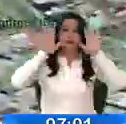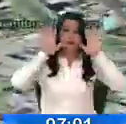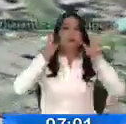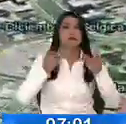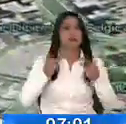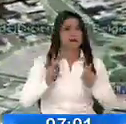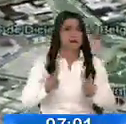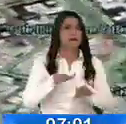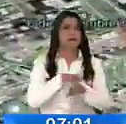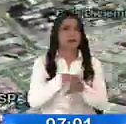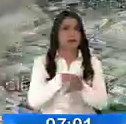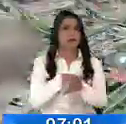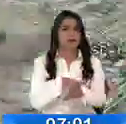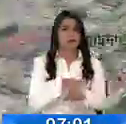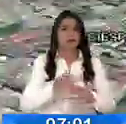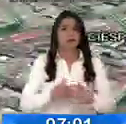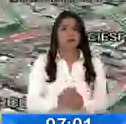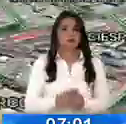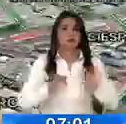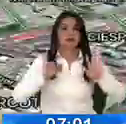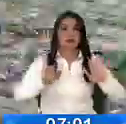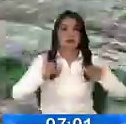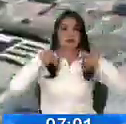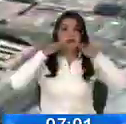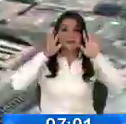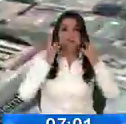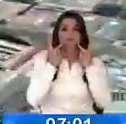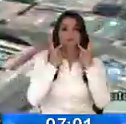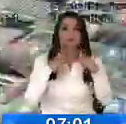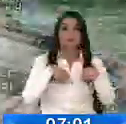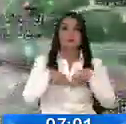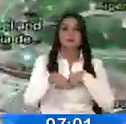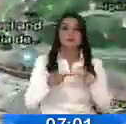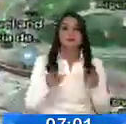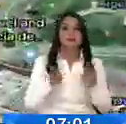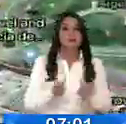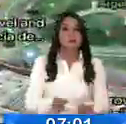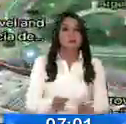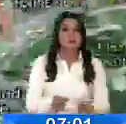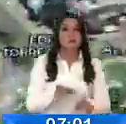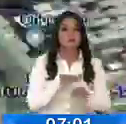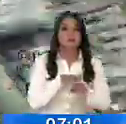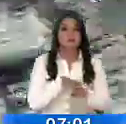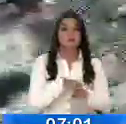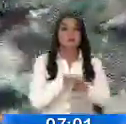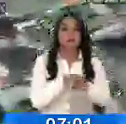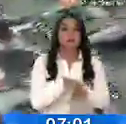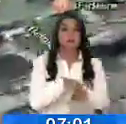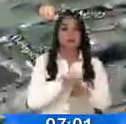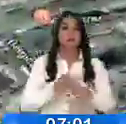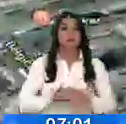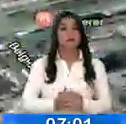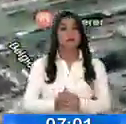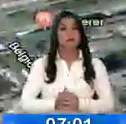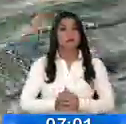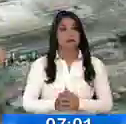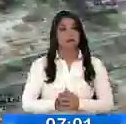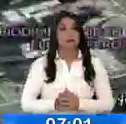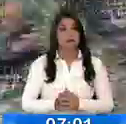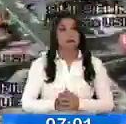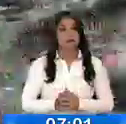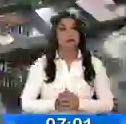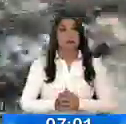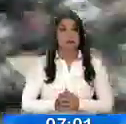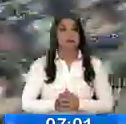bastante complicado y el aceite de diciembre vamos ver que el tráfico también en este sector está pues con alguna intensidad